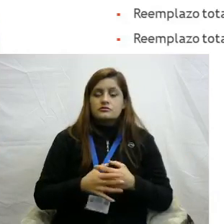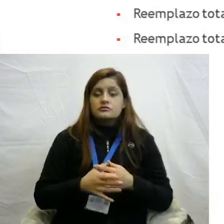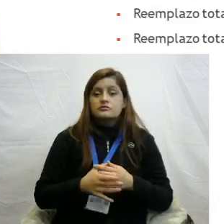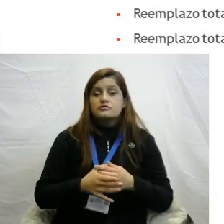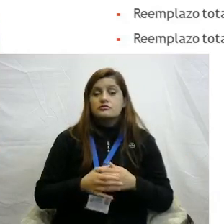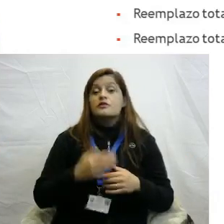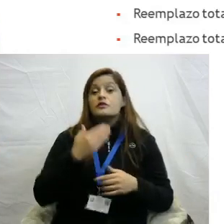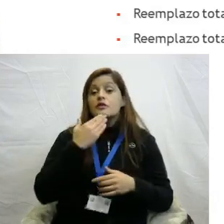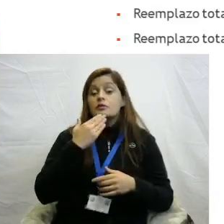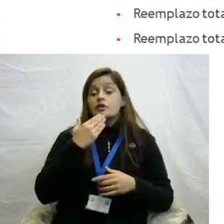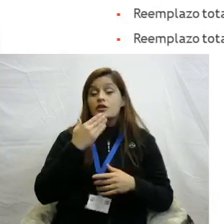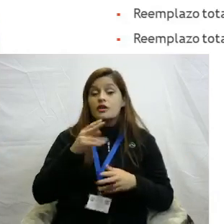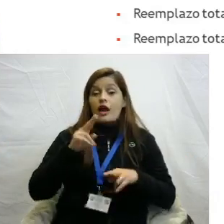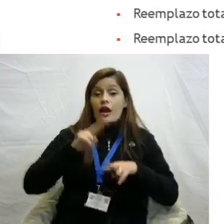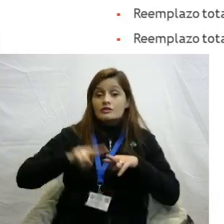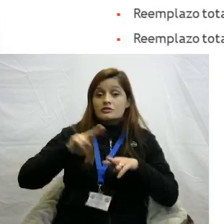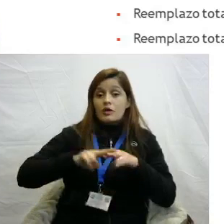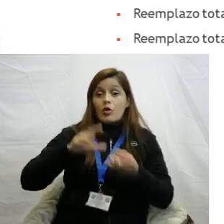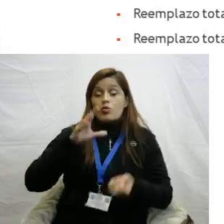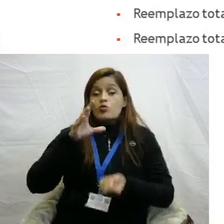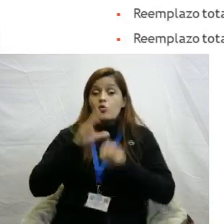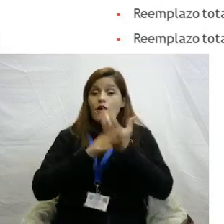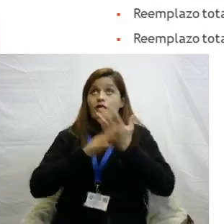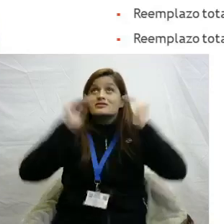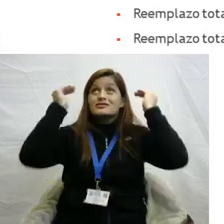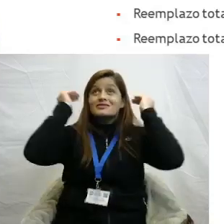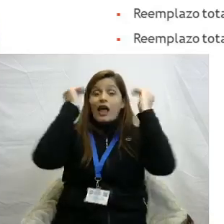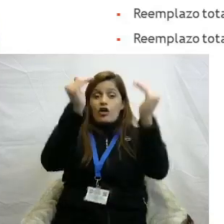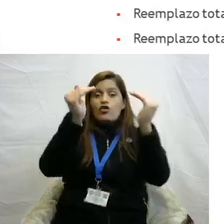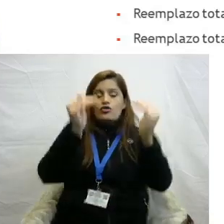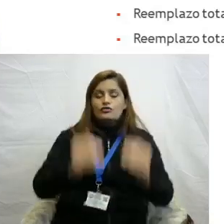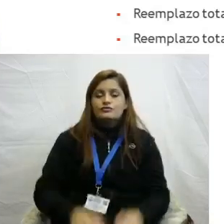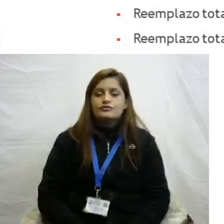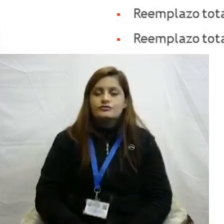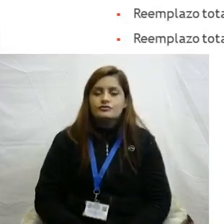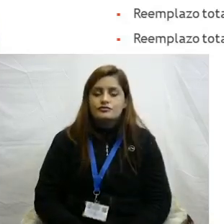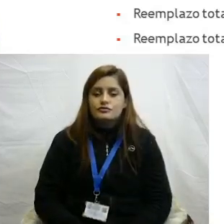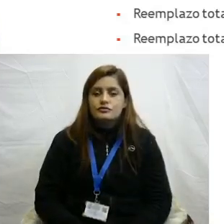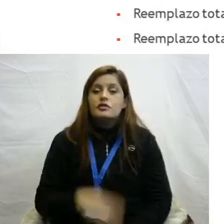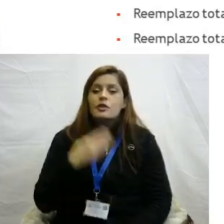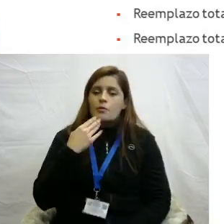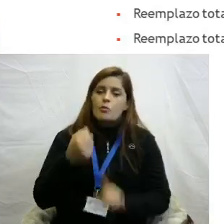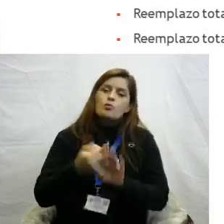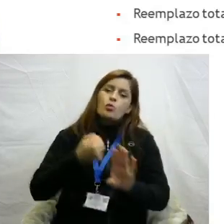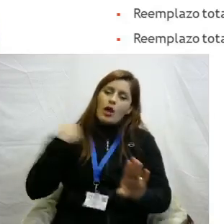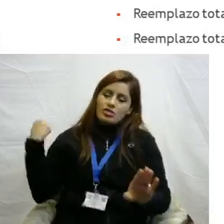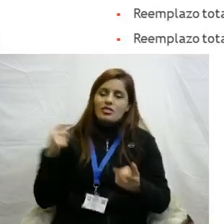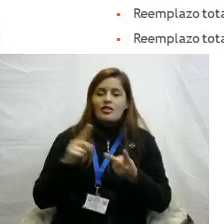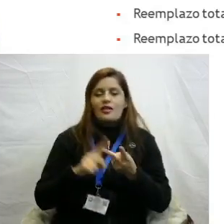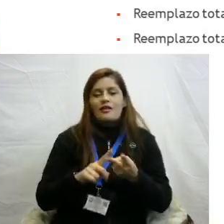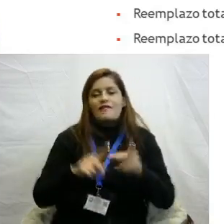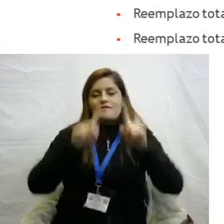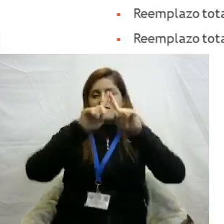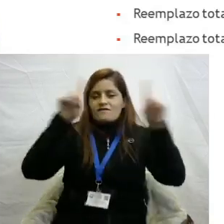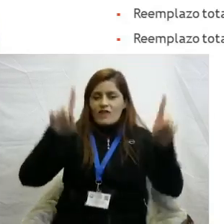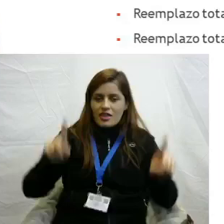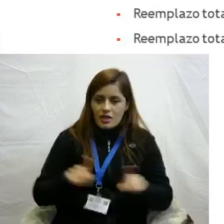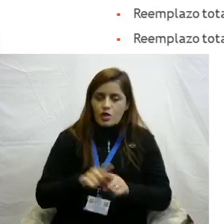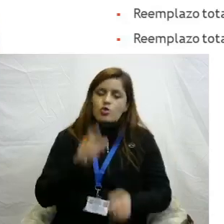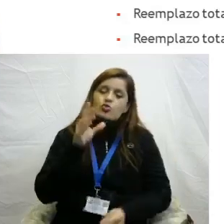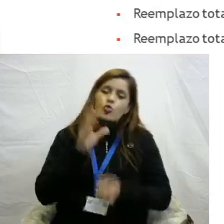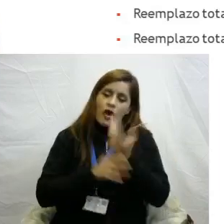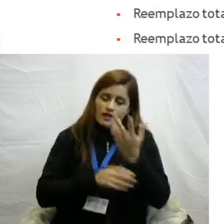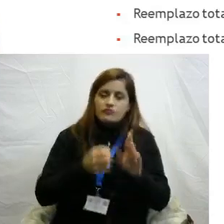cielo, ejecución de nuevo revestimiento de cielo. Y las puertas y ventanas también, el reemplazo poniendo nuevas puertas y